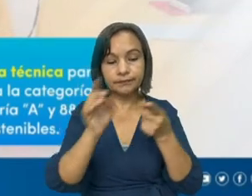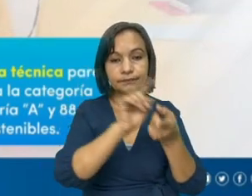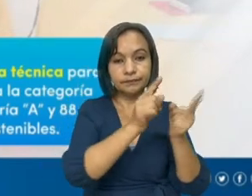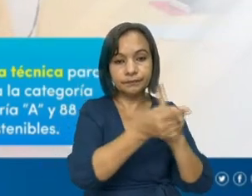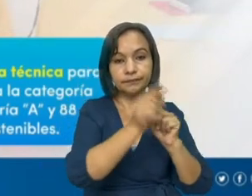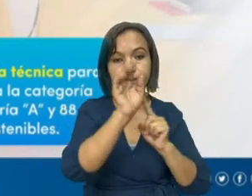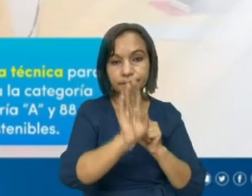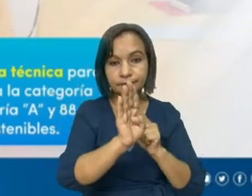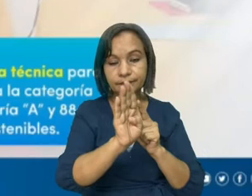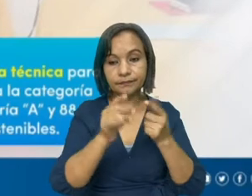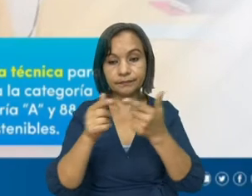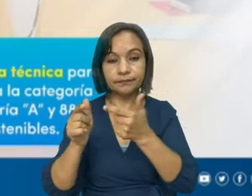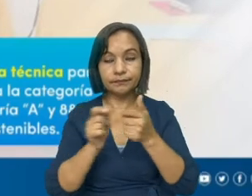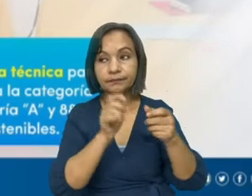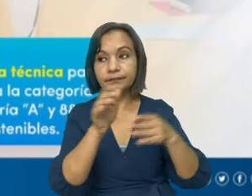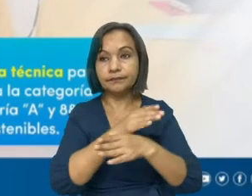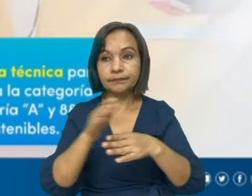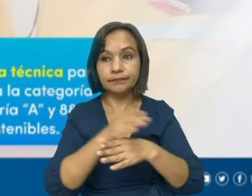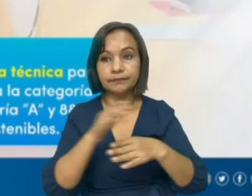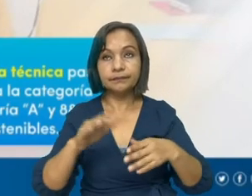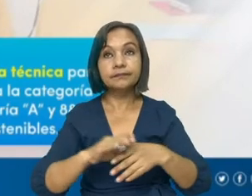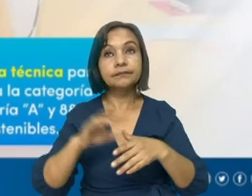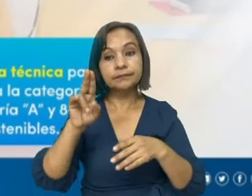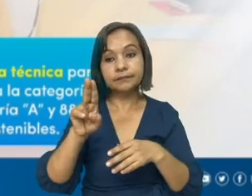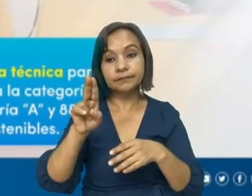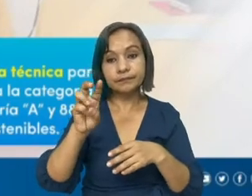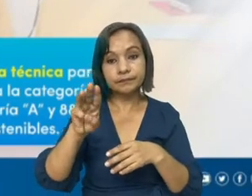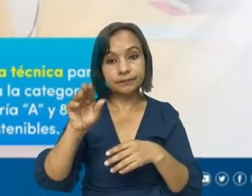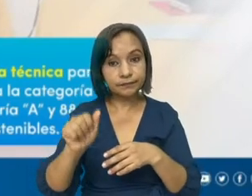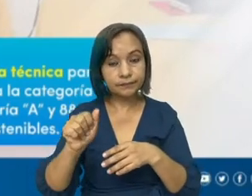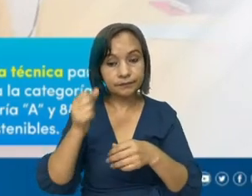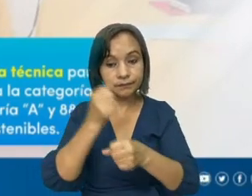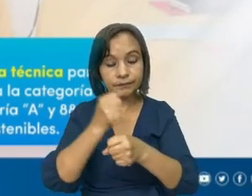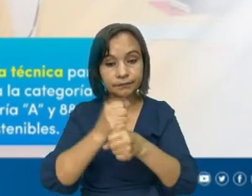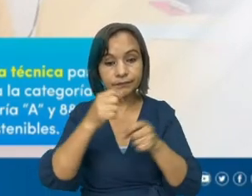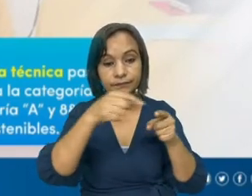ser la categoría B. UMAS trabajan